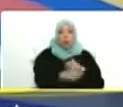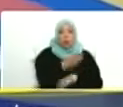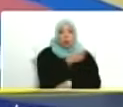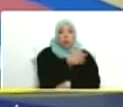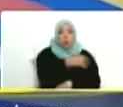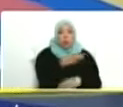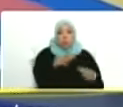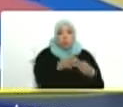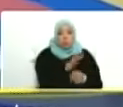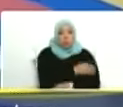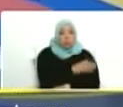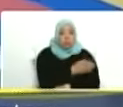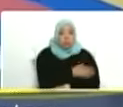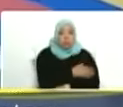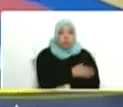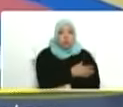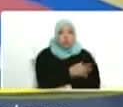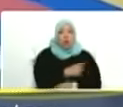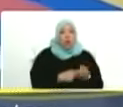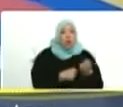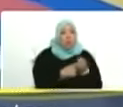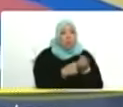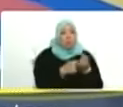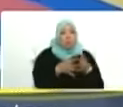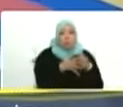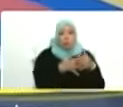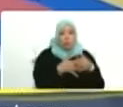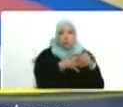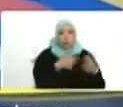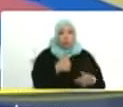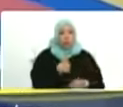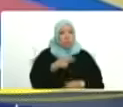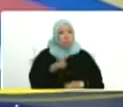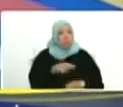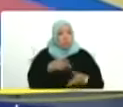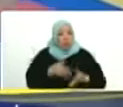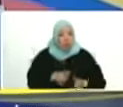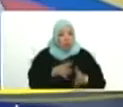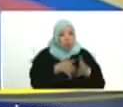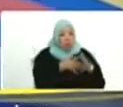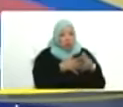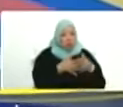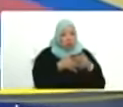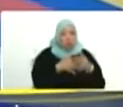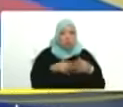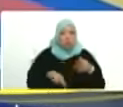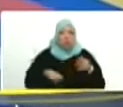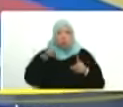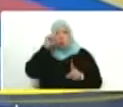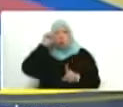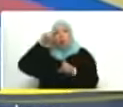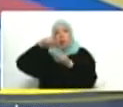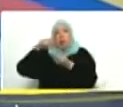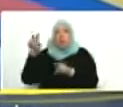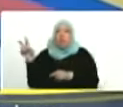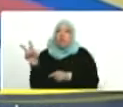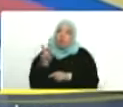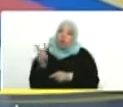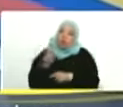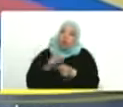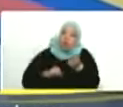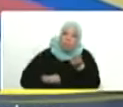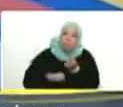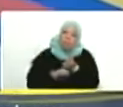Ni soy gringo, ni soy pro-gringo. Ni lo soy, ni lo seré jamás. Yo soy pro pro venezolano,